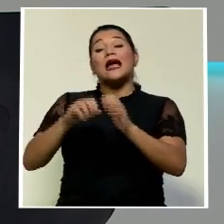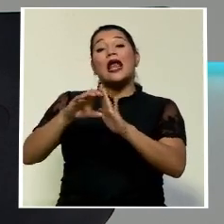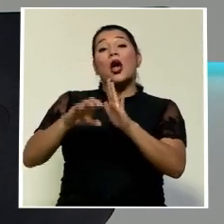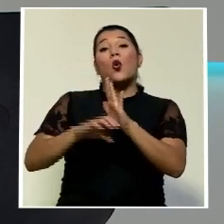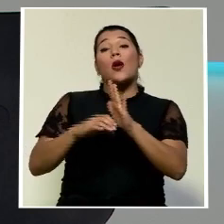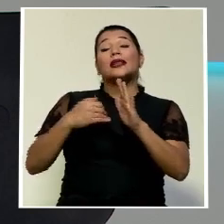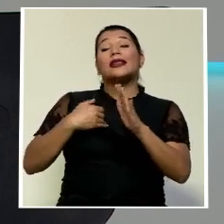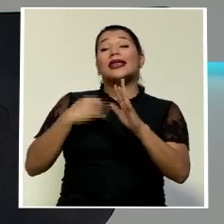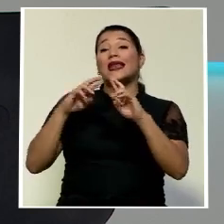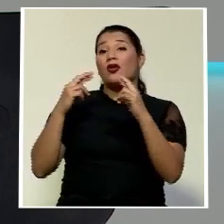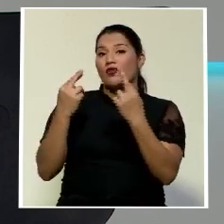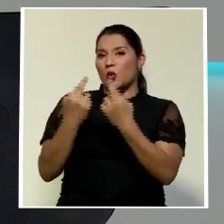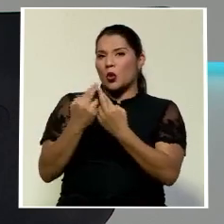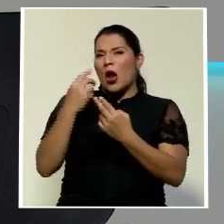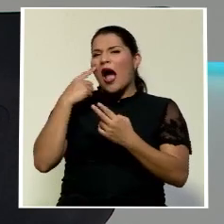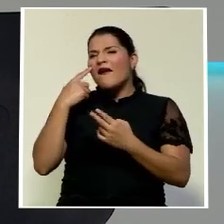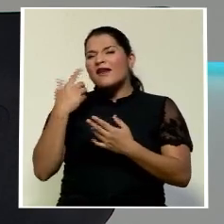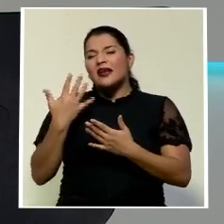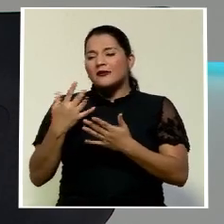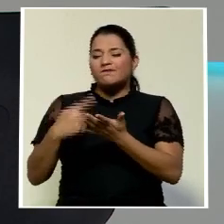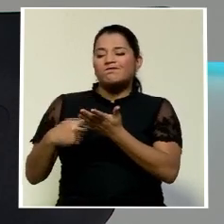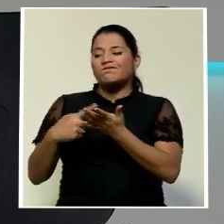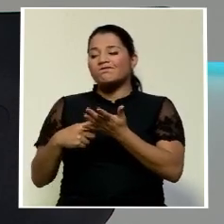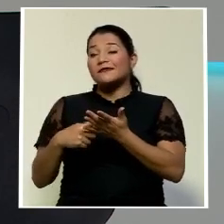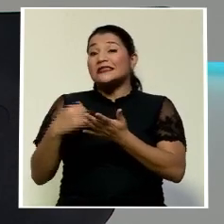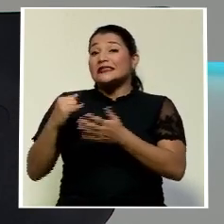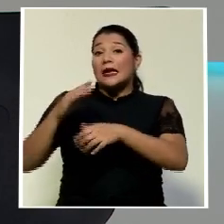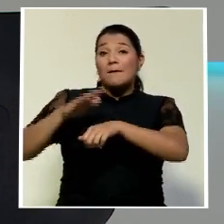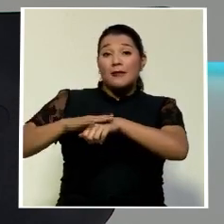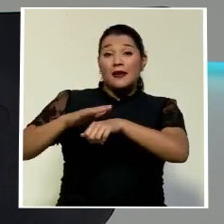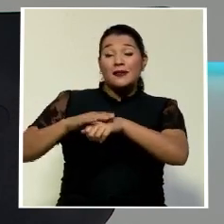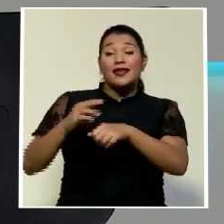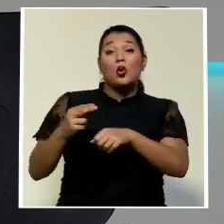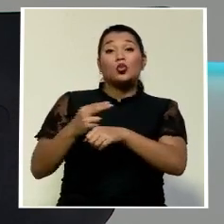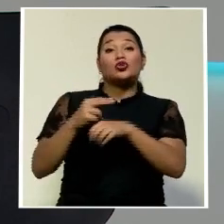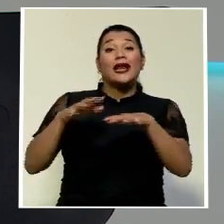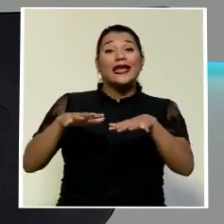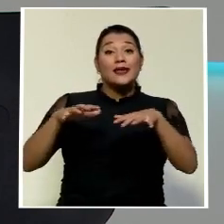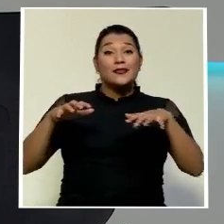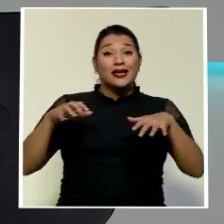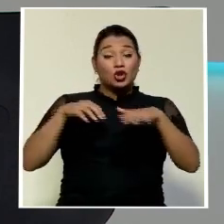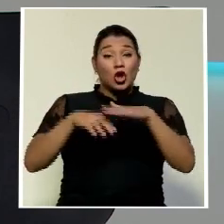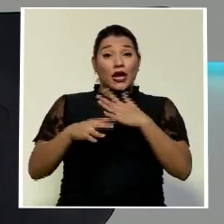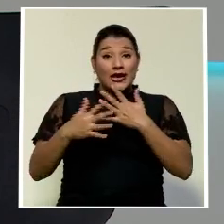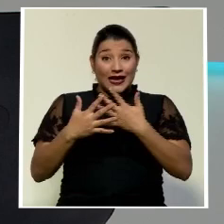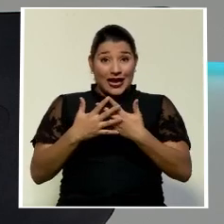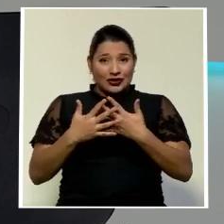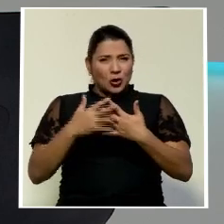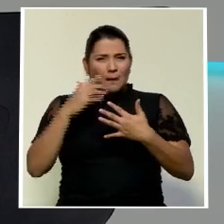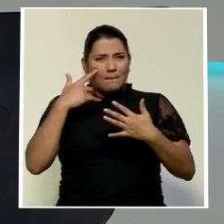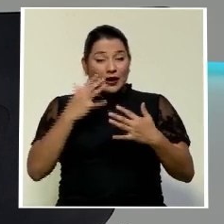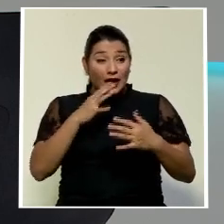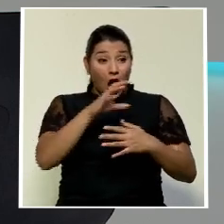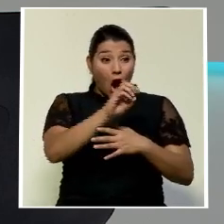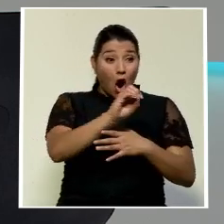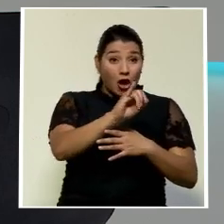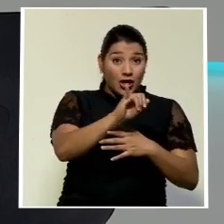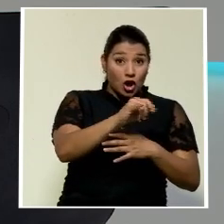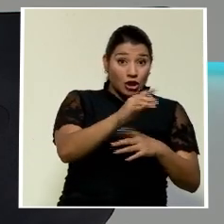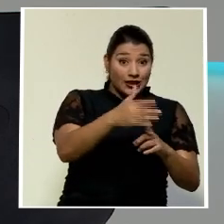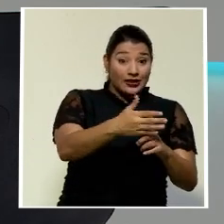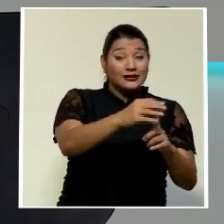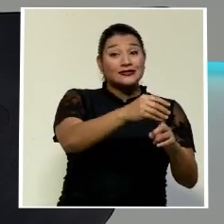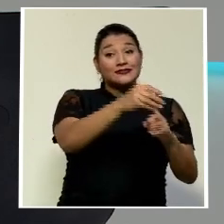si permiten a Justicia utilizar algunos espacios alternativos para aislar a los nuevos privados de